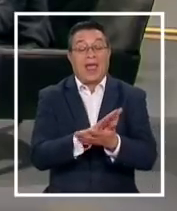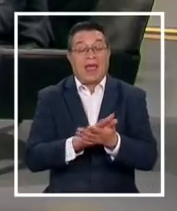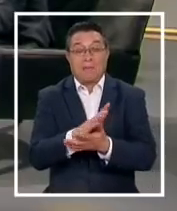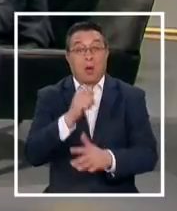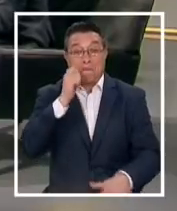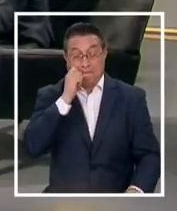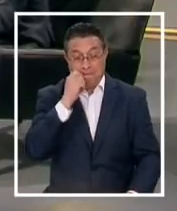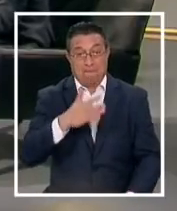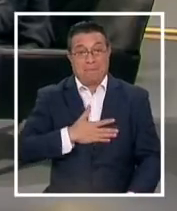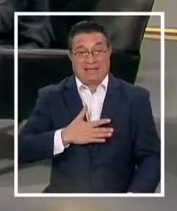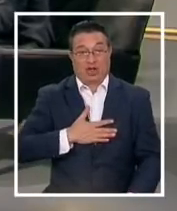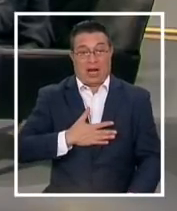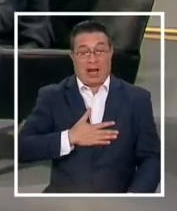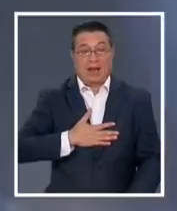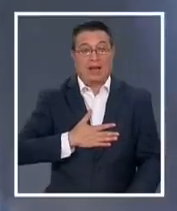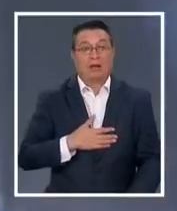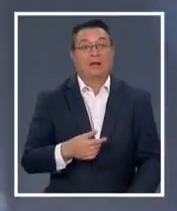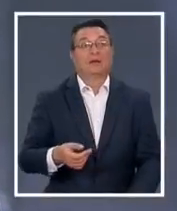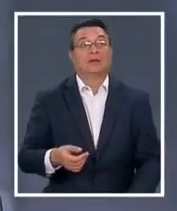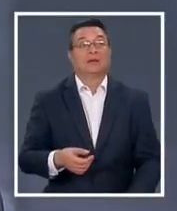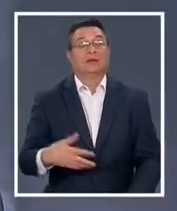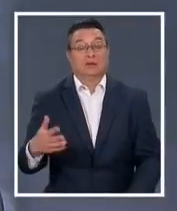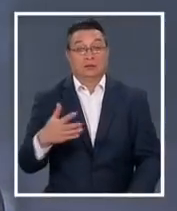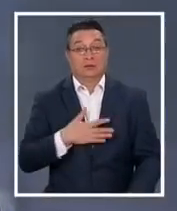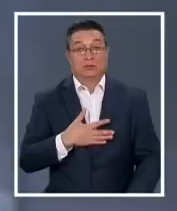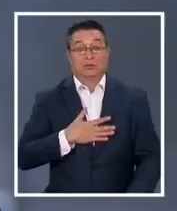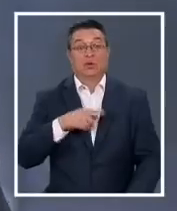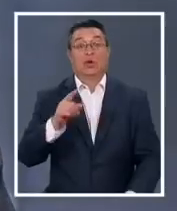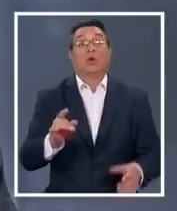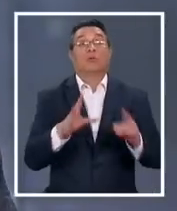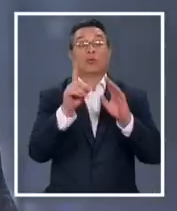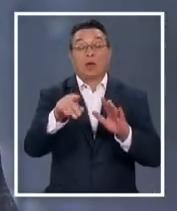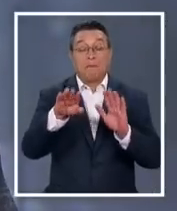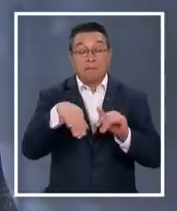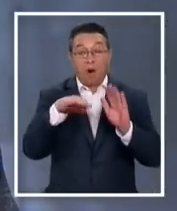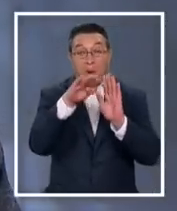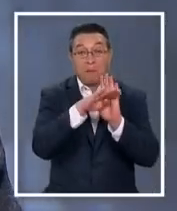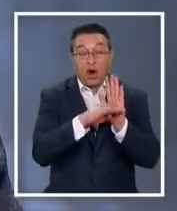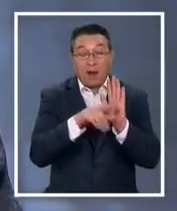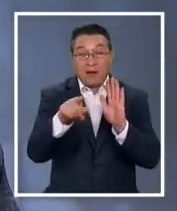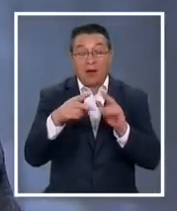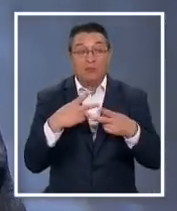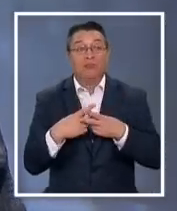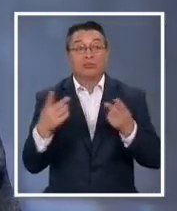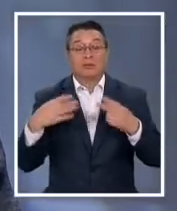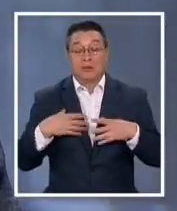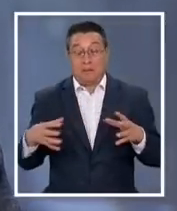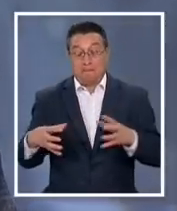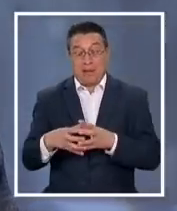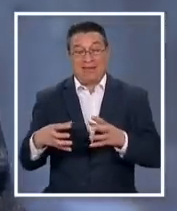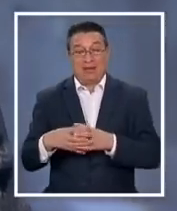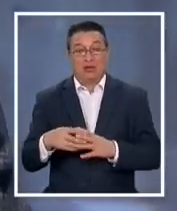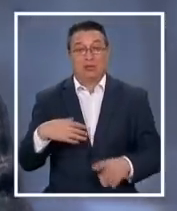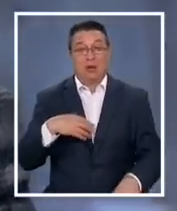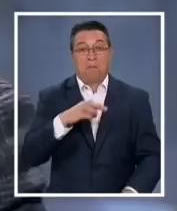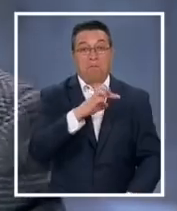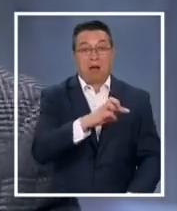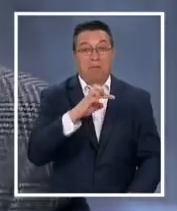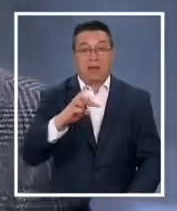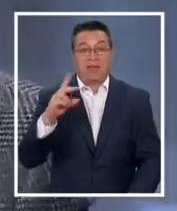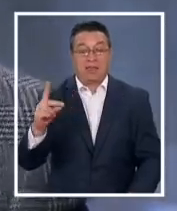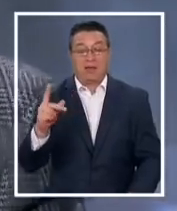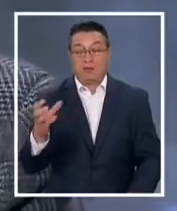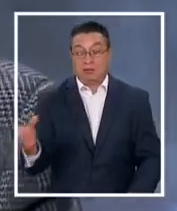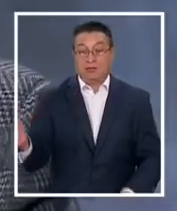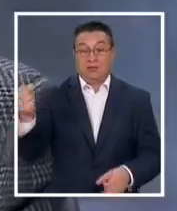personal. Si alguien hiciera ese mismo programa una parodia de mi partido, el PPD, y colocan